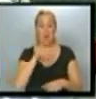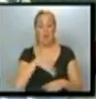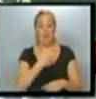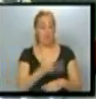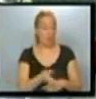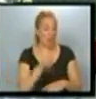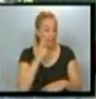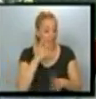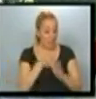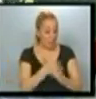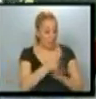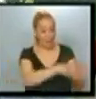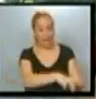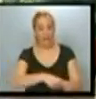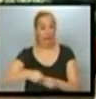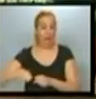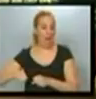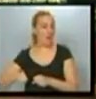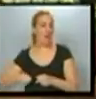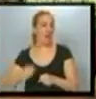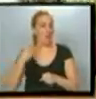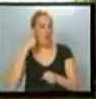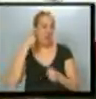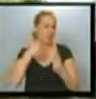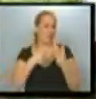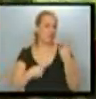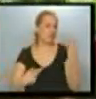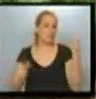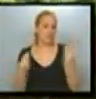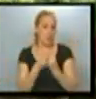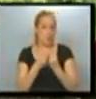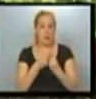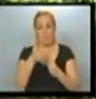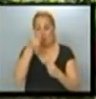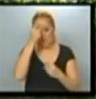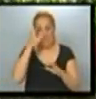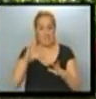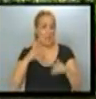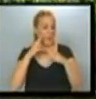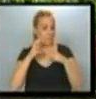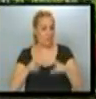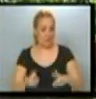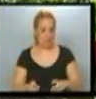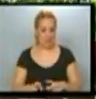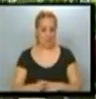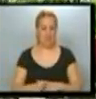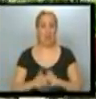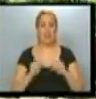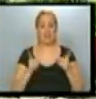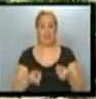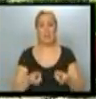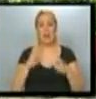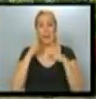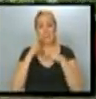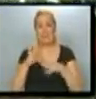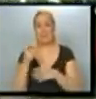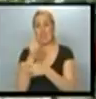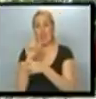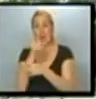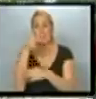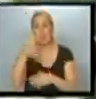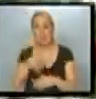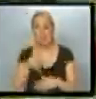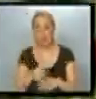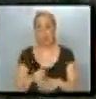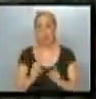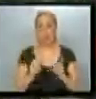haber agarrado. Las hipótesis son todas, es decir, no descartamos ninguna y la policía está en investigación, revisando también las cámaras de seguridad del predio y del